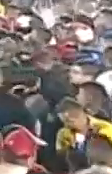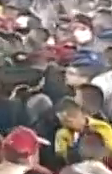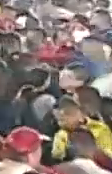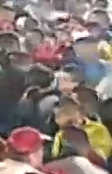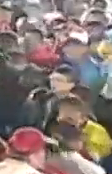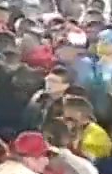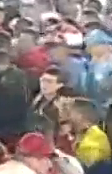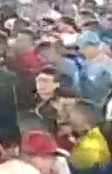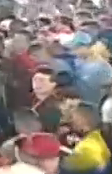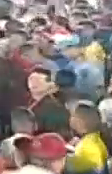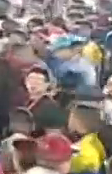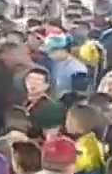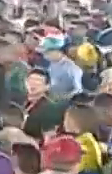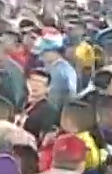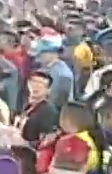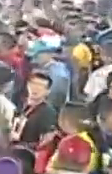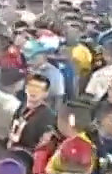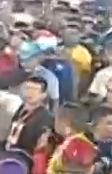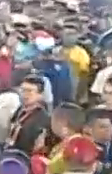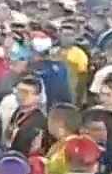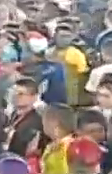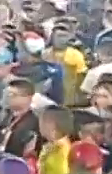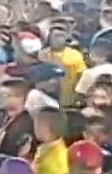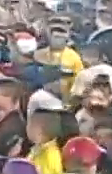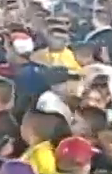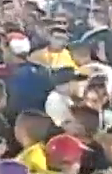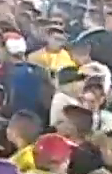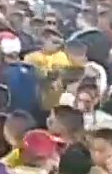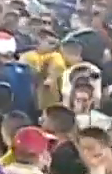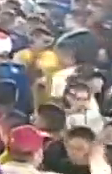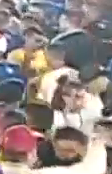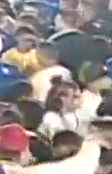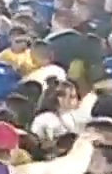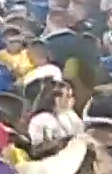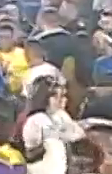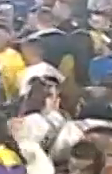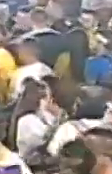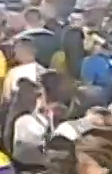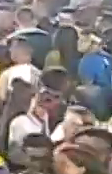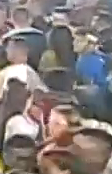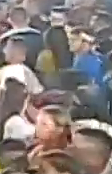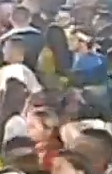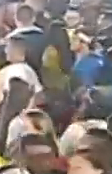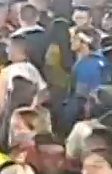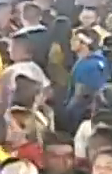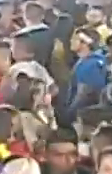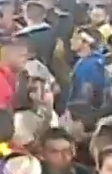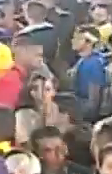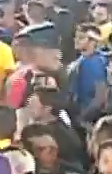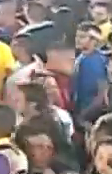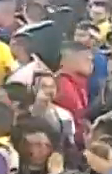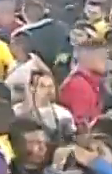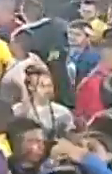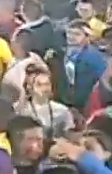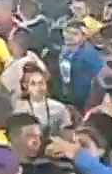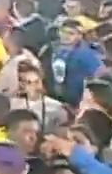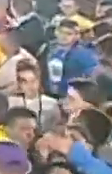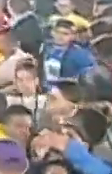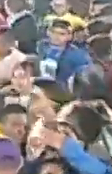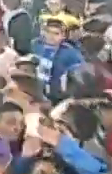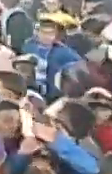información nosotros podemos darles a conocer lo que ha sido una jornada histórica, una jornada de compartir en